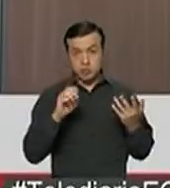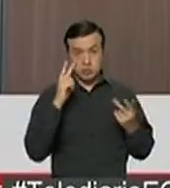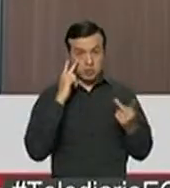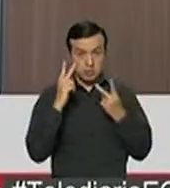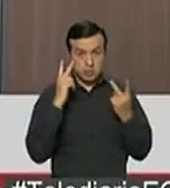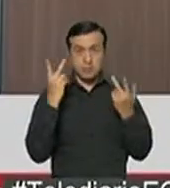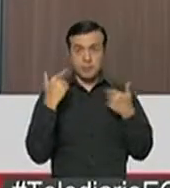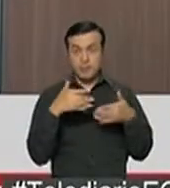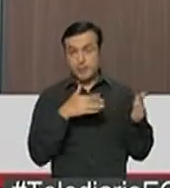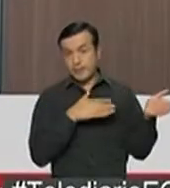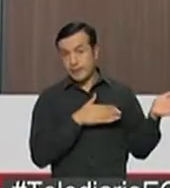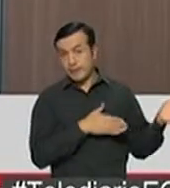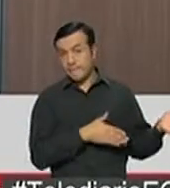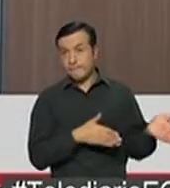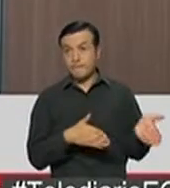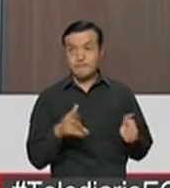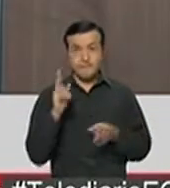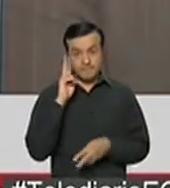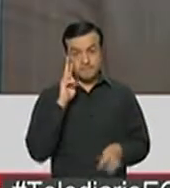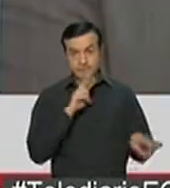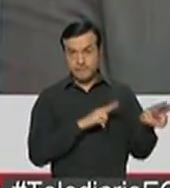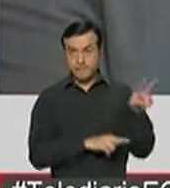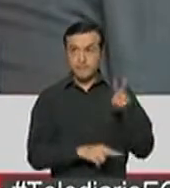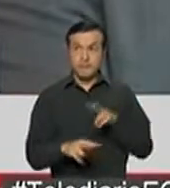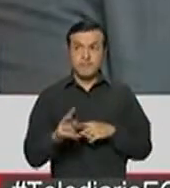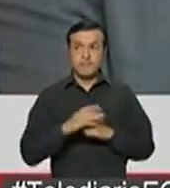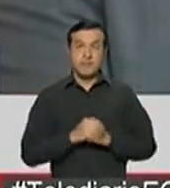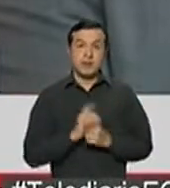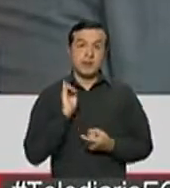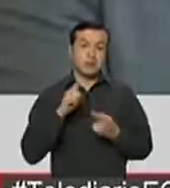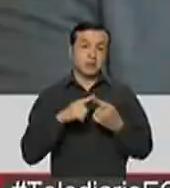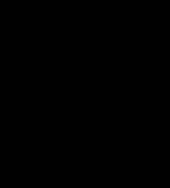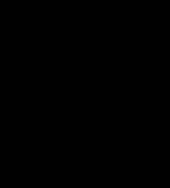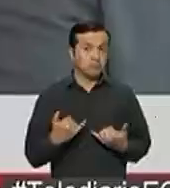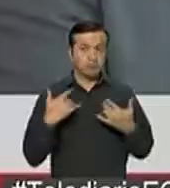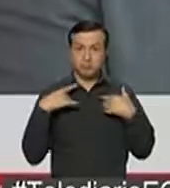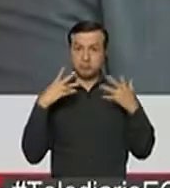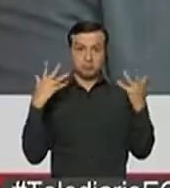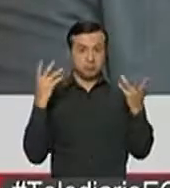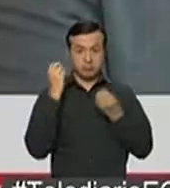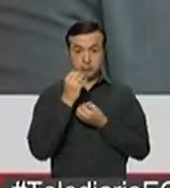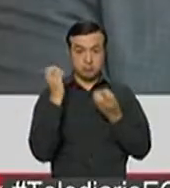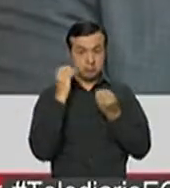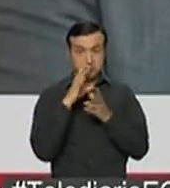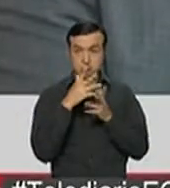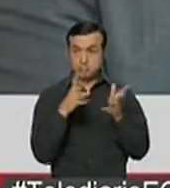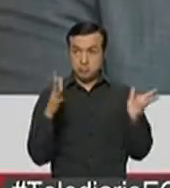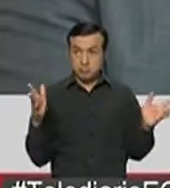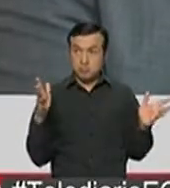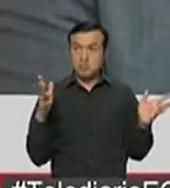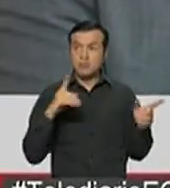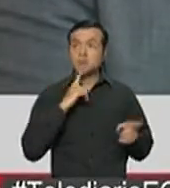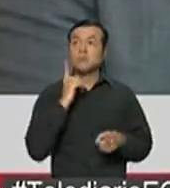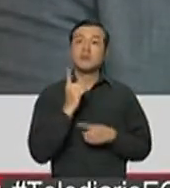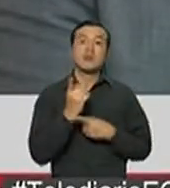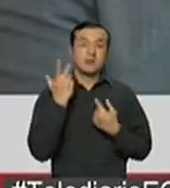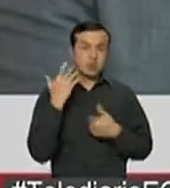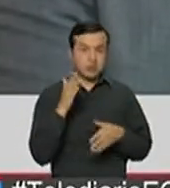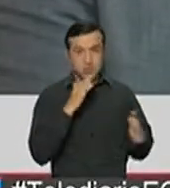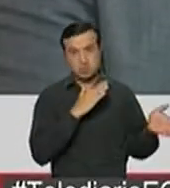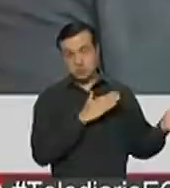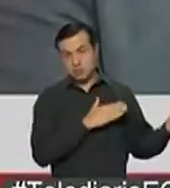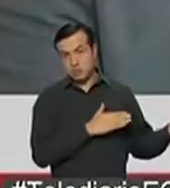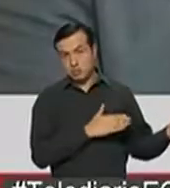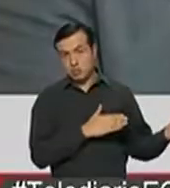identificando estas modalidades. No se ha recibido este informe preliminar, por lo tanto no ha habido